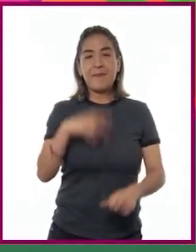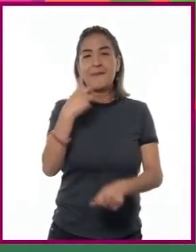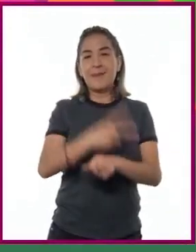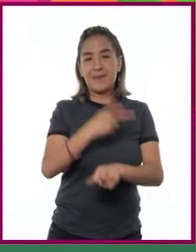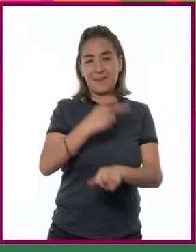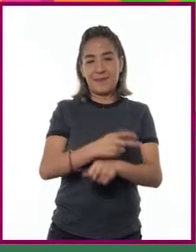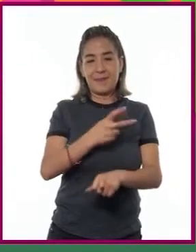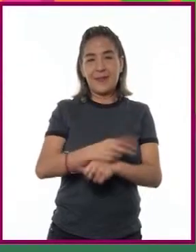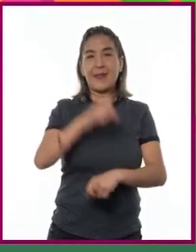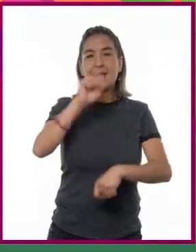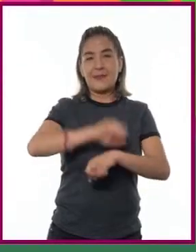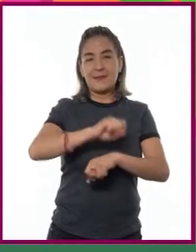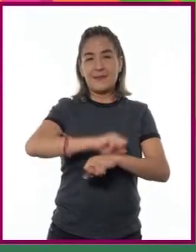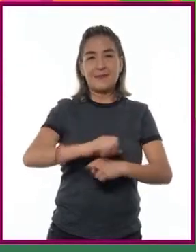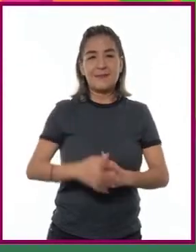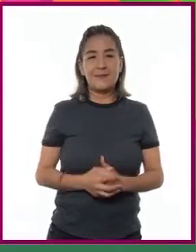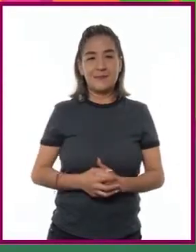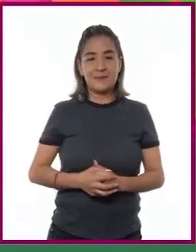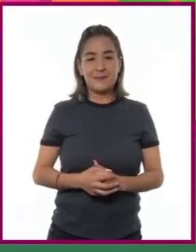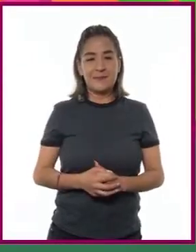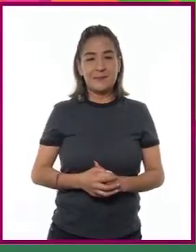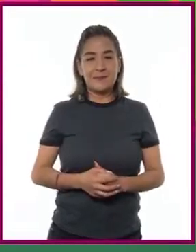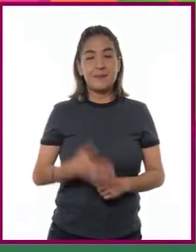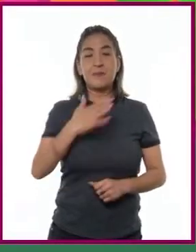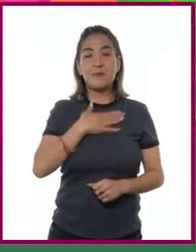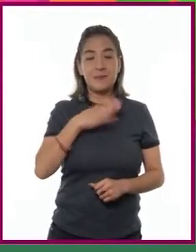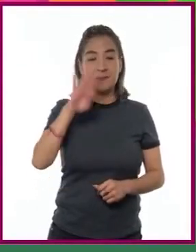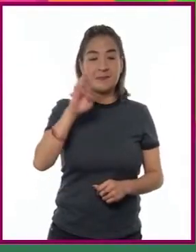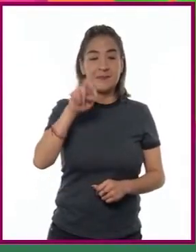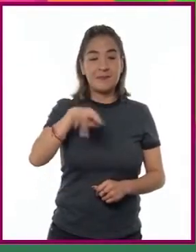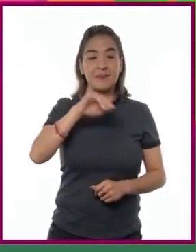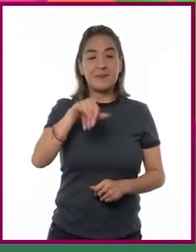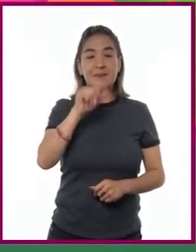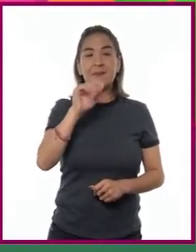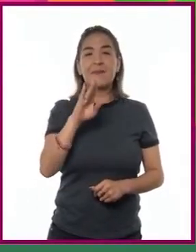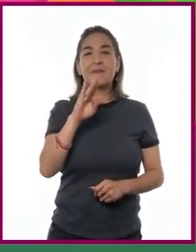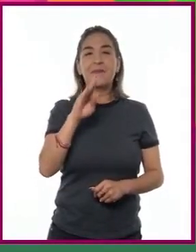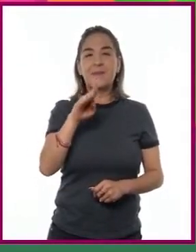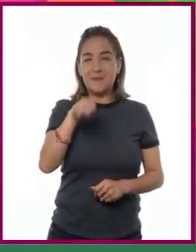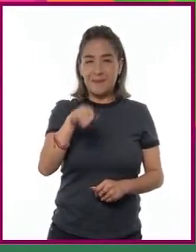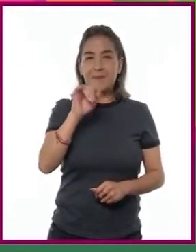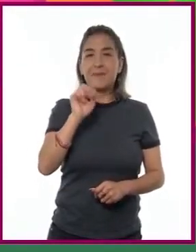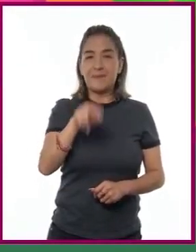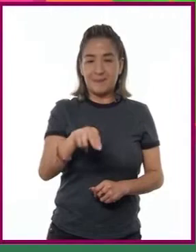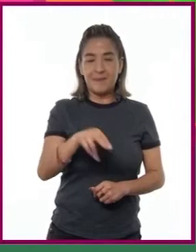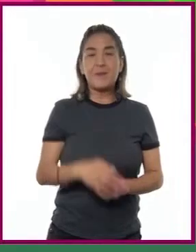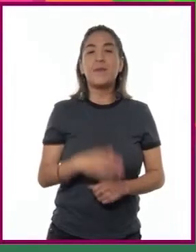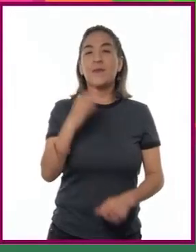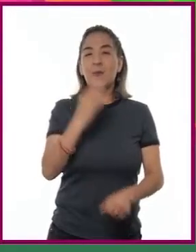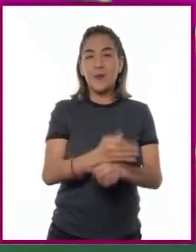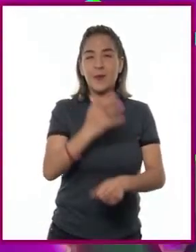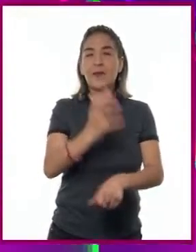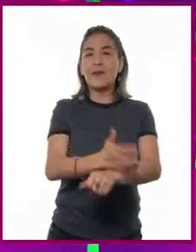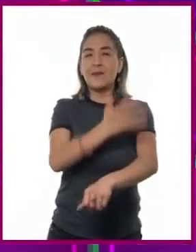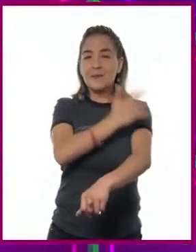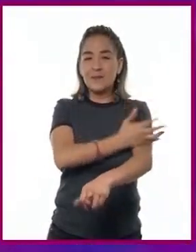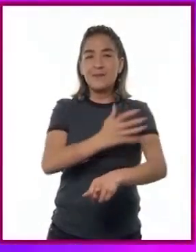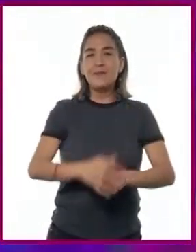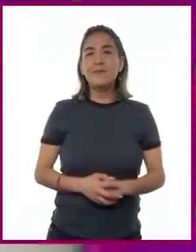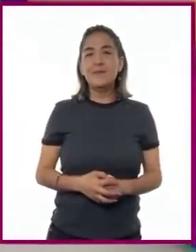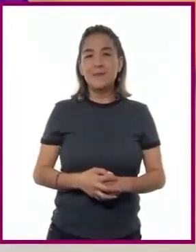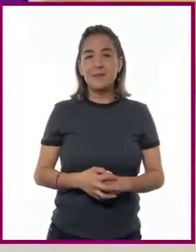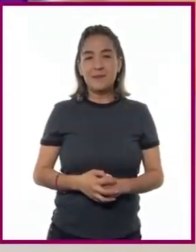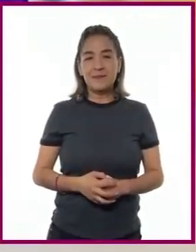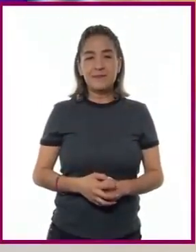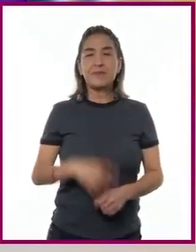segundo grado de secundaria. Soy Benjamín Martínez y los acompañaré en esta sesión.